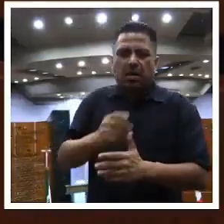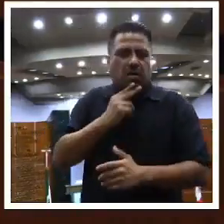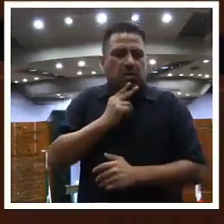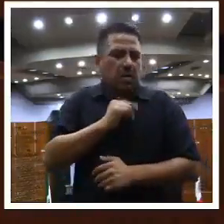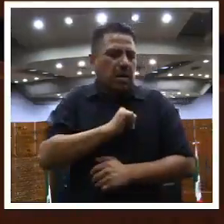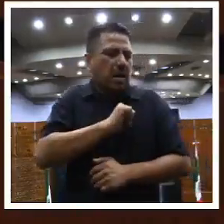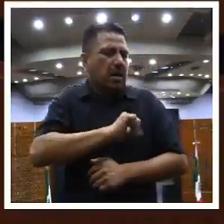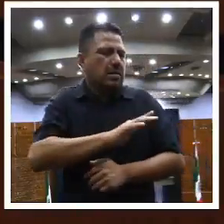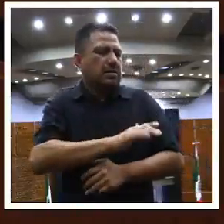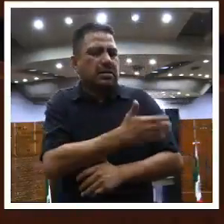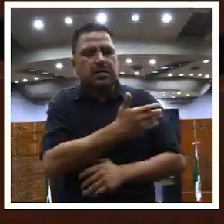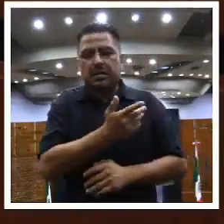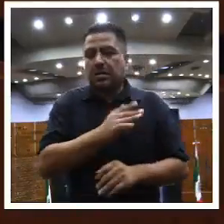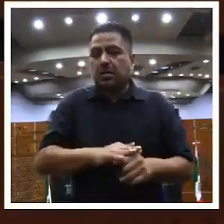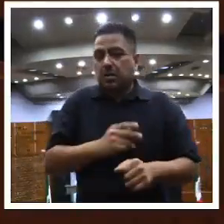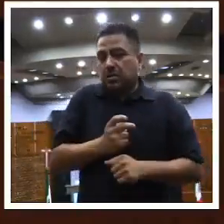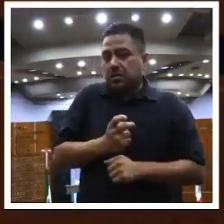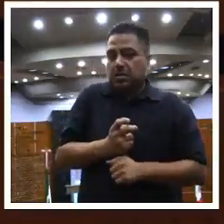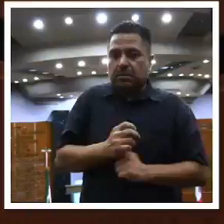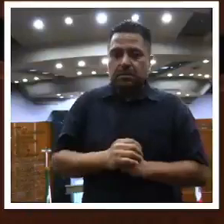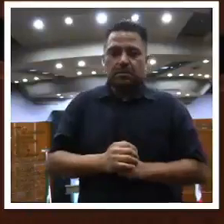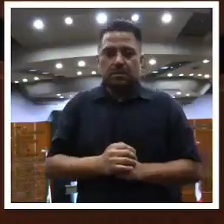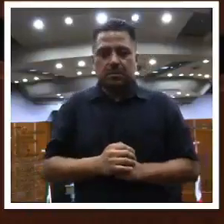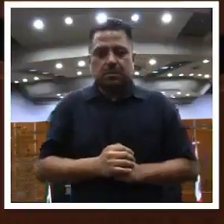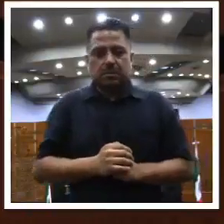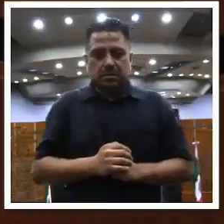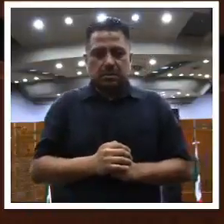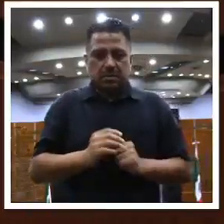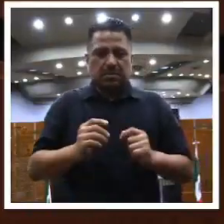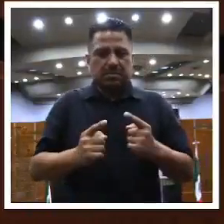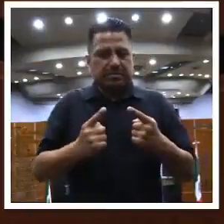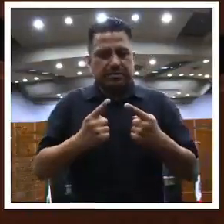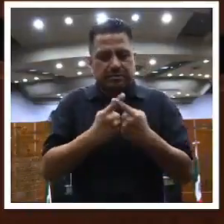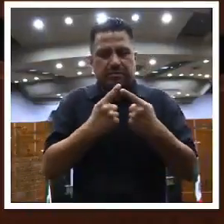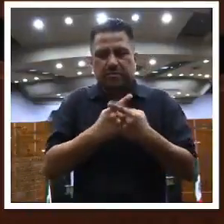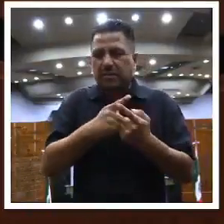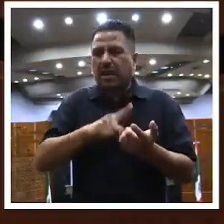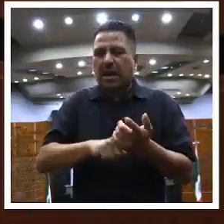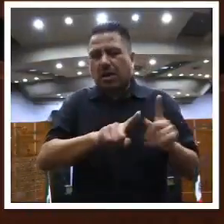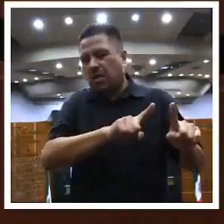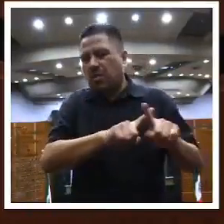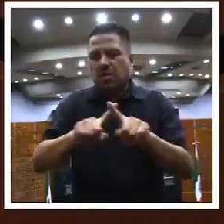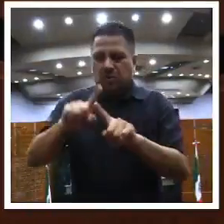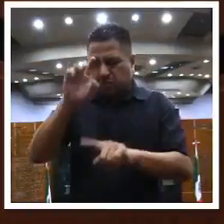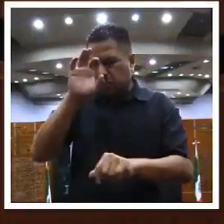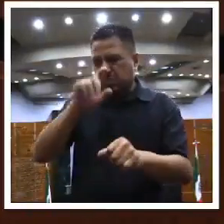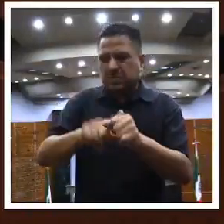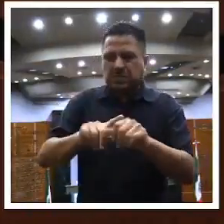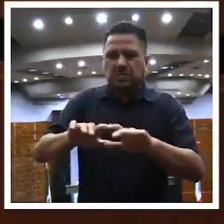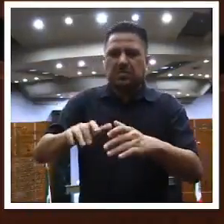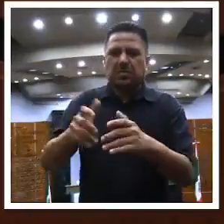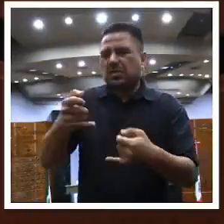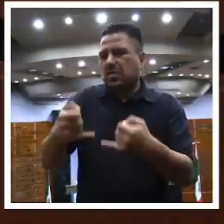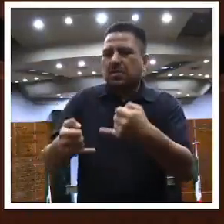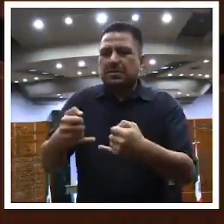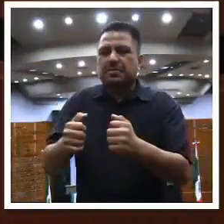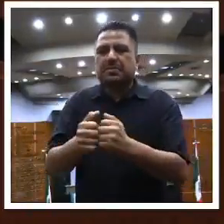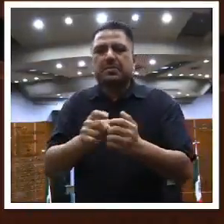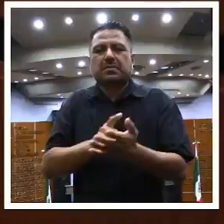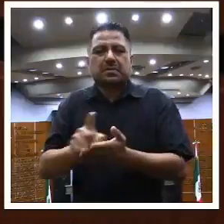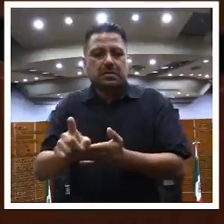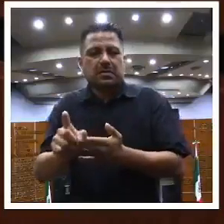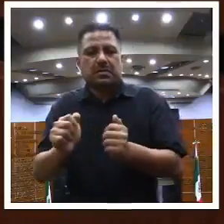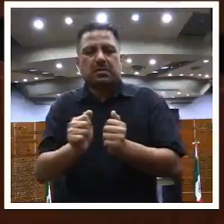del ayer. Con ello, los insalvables dilemas del pluralismo jurídico, la inconciliable convergencia entre el